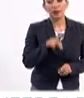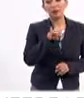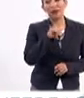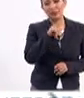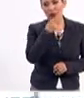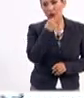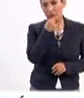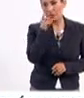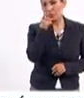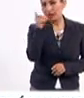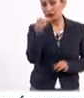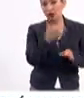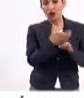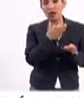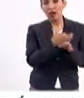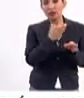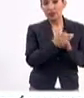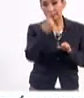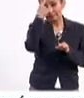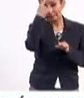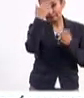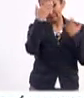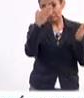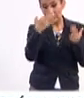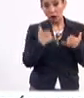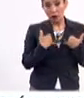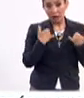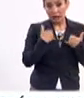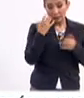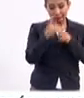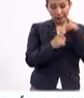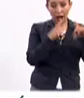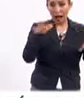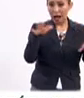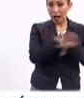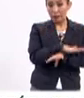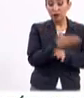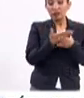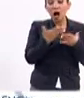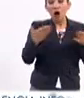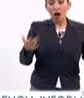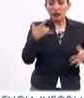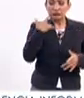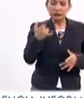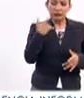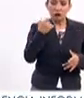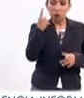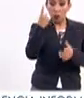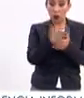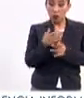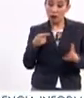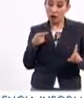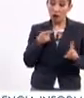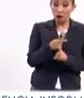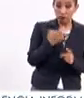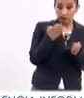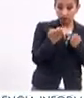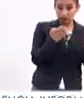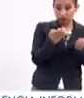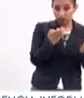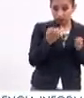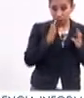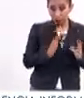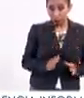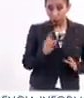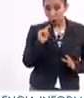Padilla señala que en la actualidad la mentalidad del atleta mexicano ha cambiado y ahora su esfuerzo no se enfoca solo en la preparación